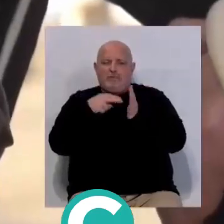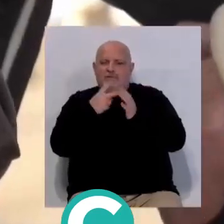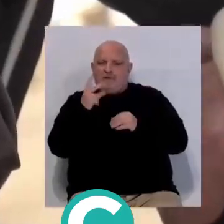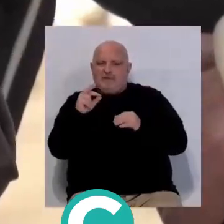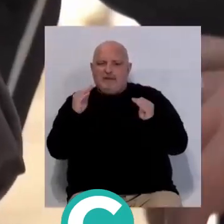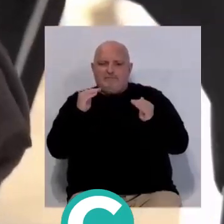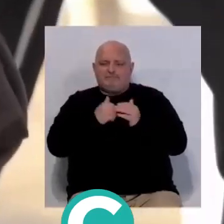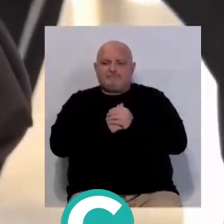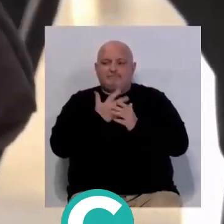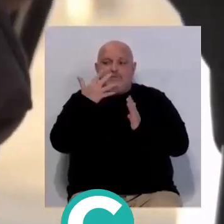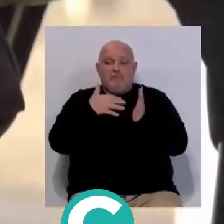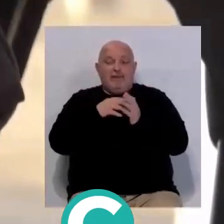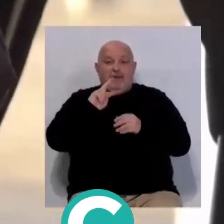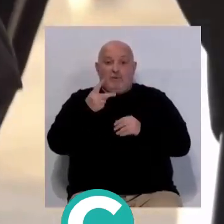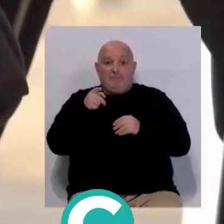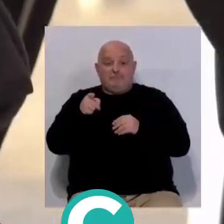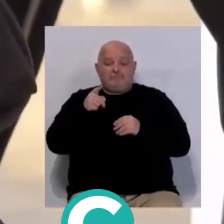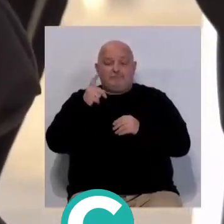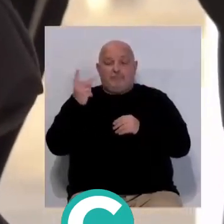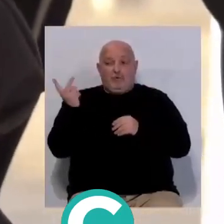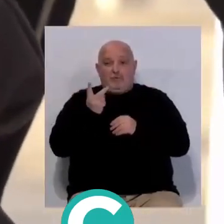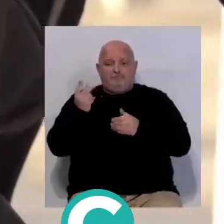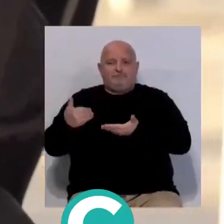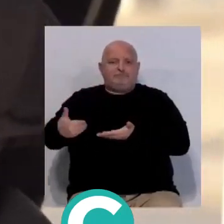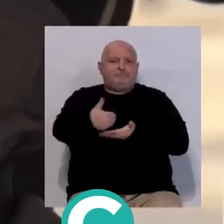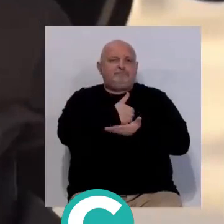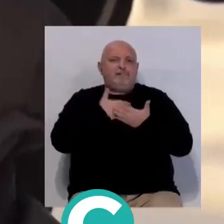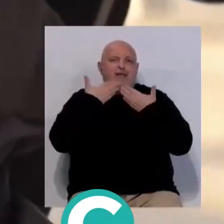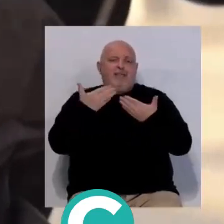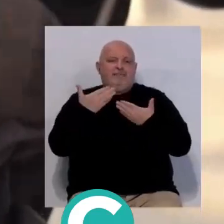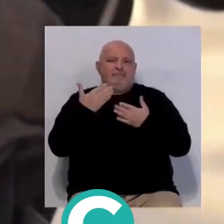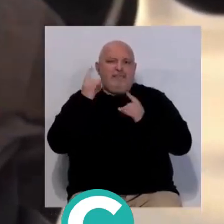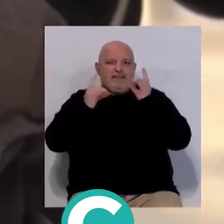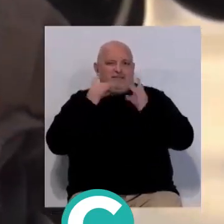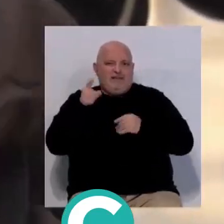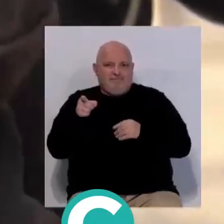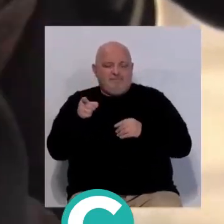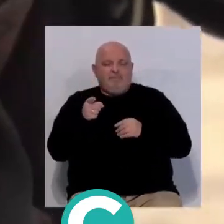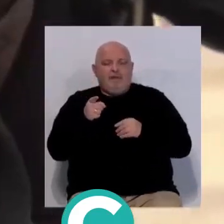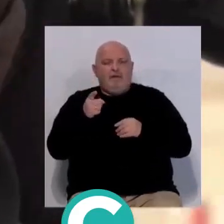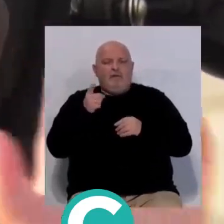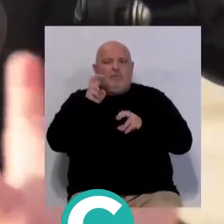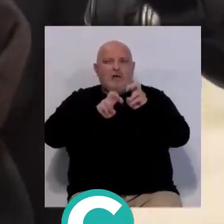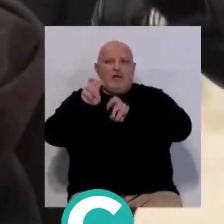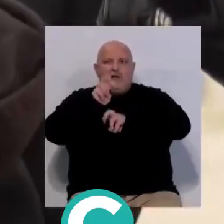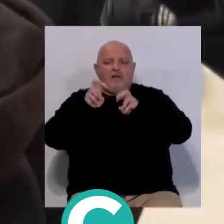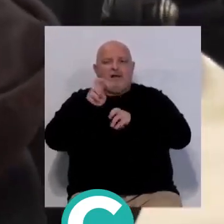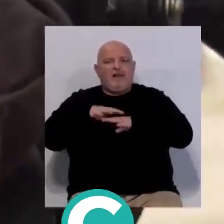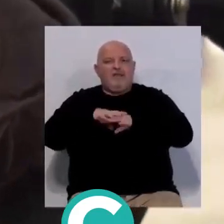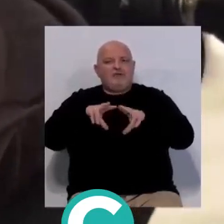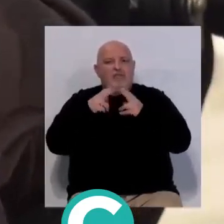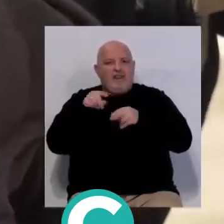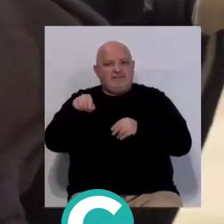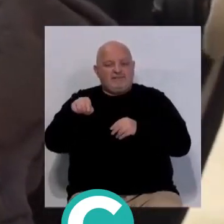2019-2020, si no me equivoco. 5.000 euros que María José y Manuel han recaudado con diferentes iniciativas, recurriendo a las redes